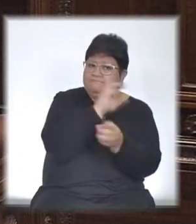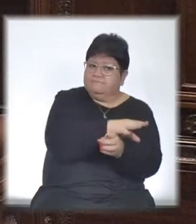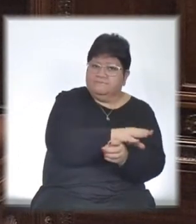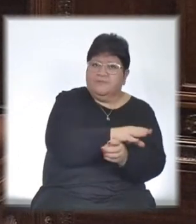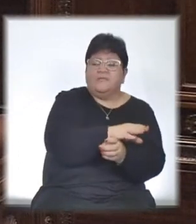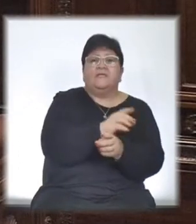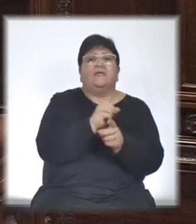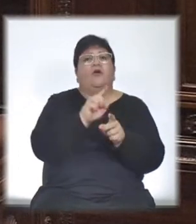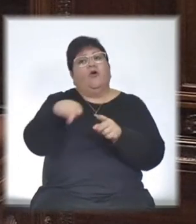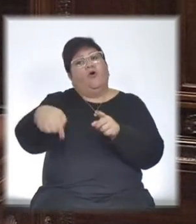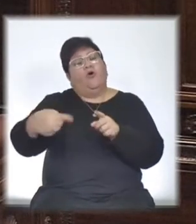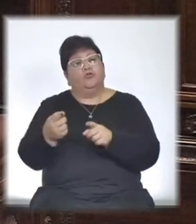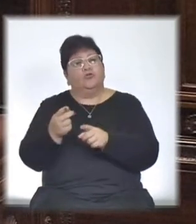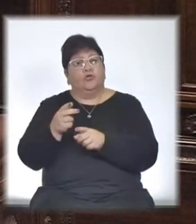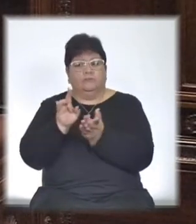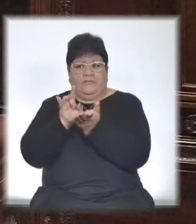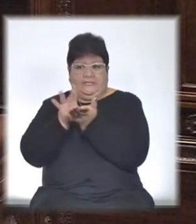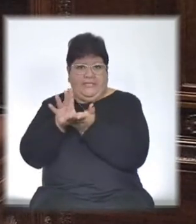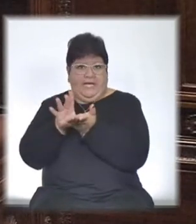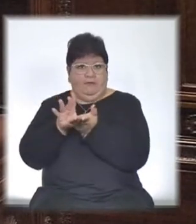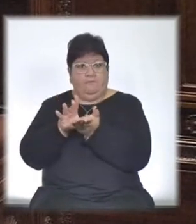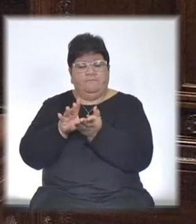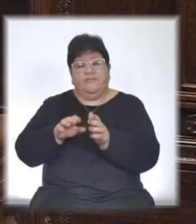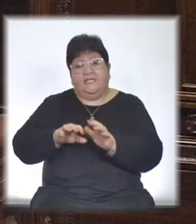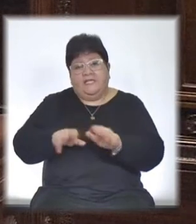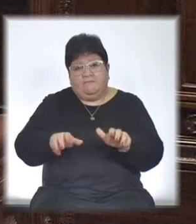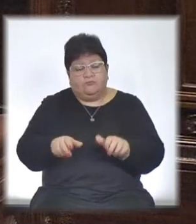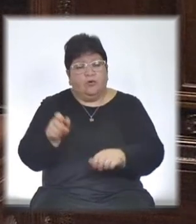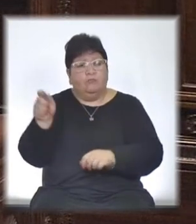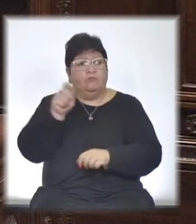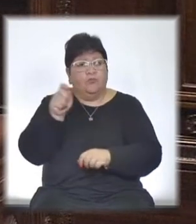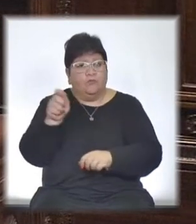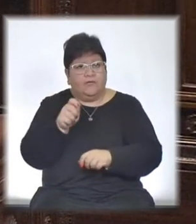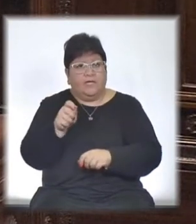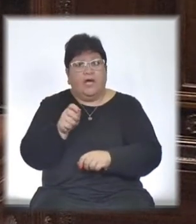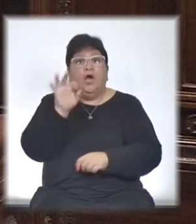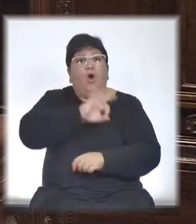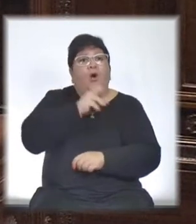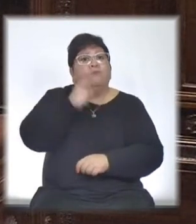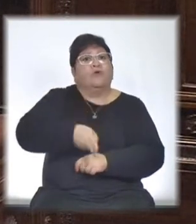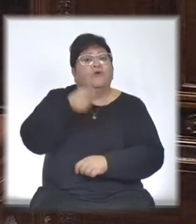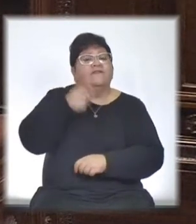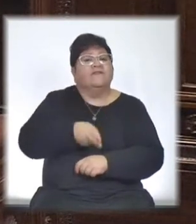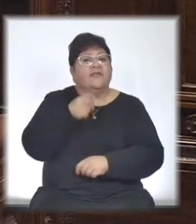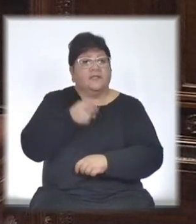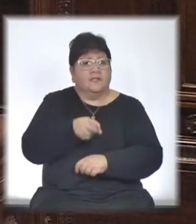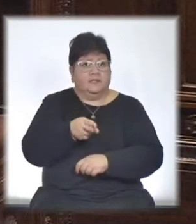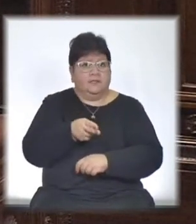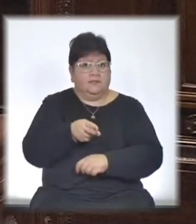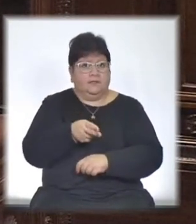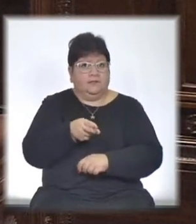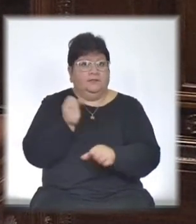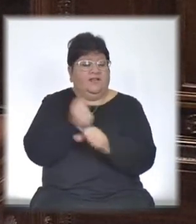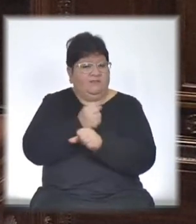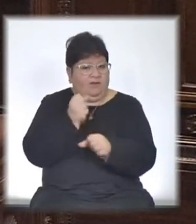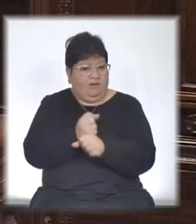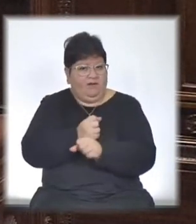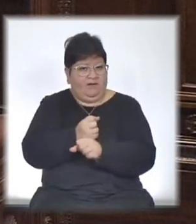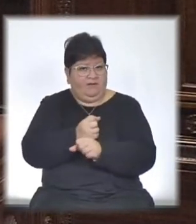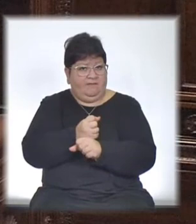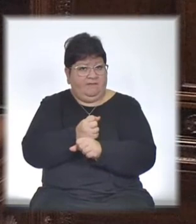de la función pública y para impedir el ingreso a la misma de otros tantos, para nada parecidos a sus capacidades e